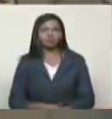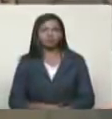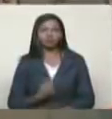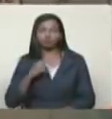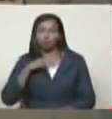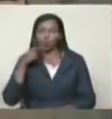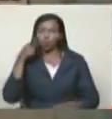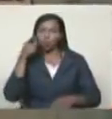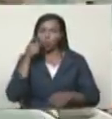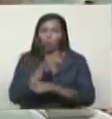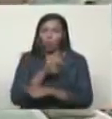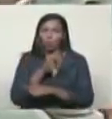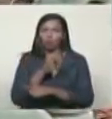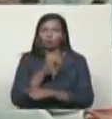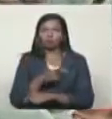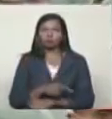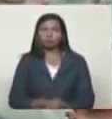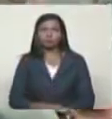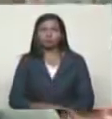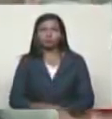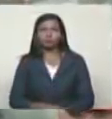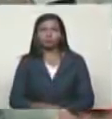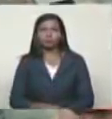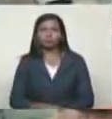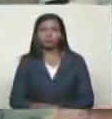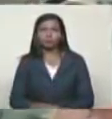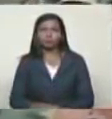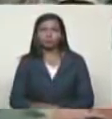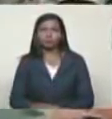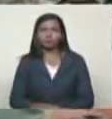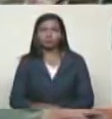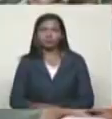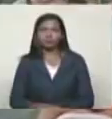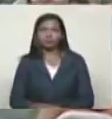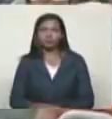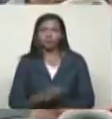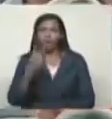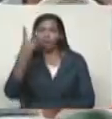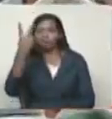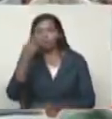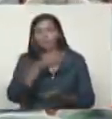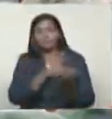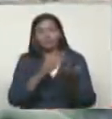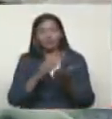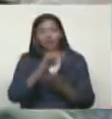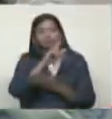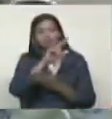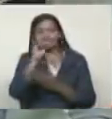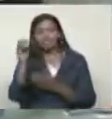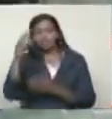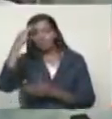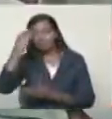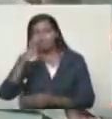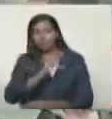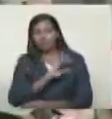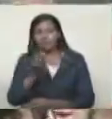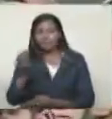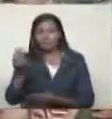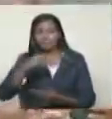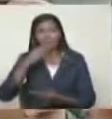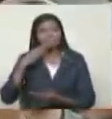orden para que de los 2.300.000 milicianos, los más